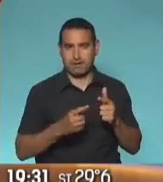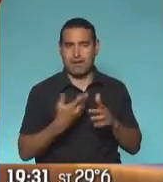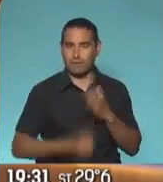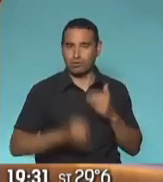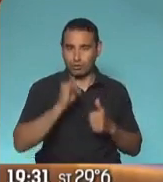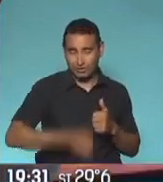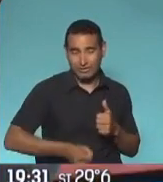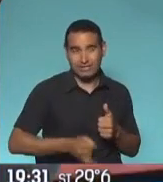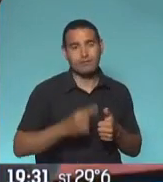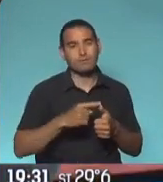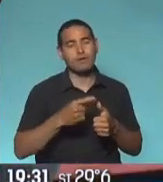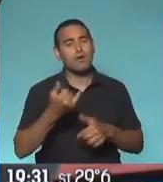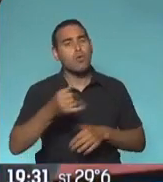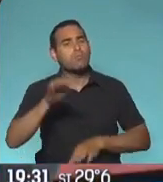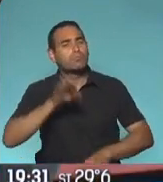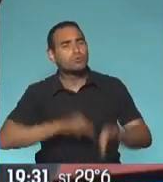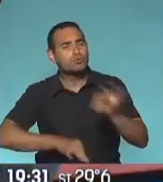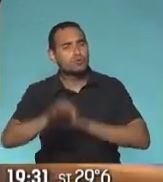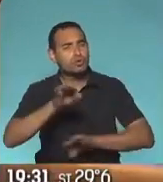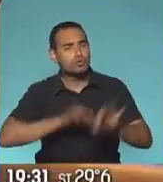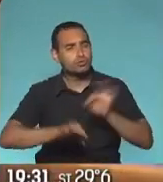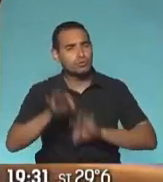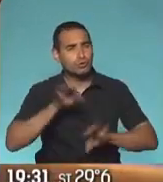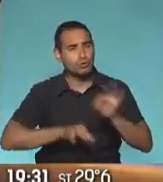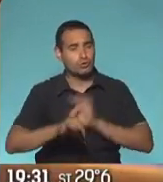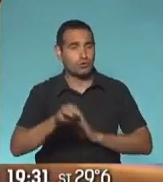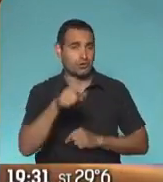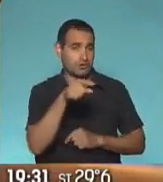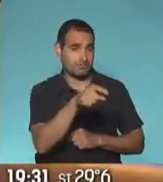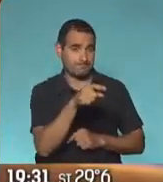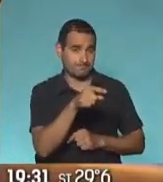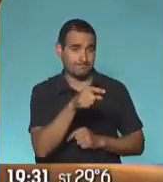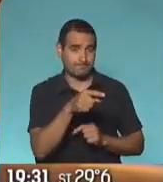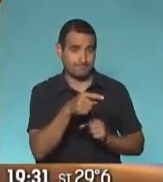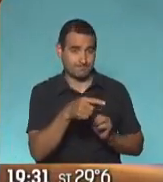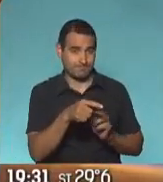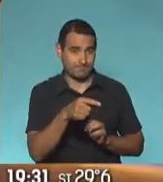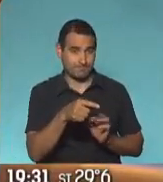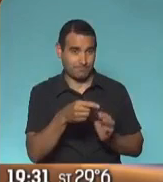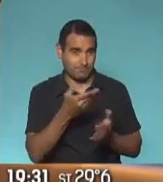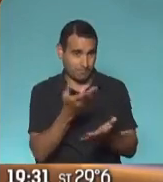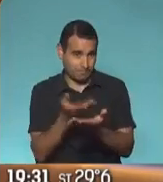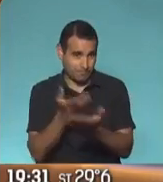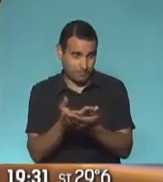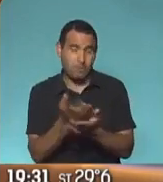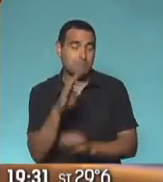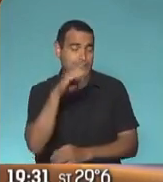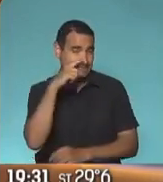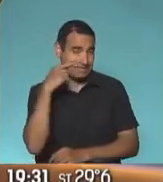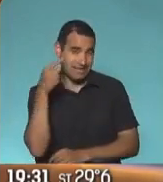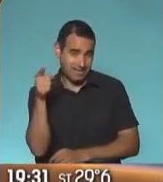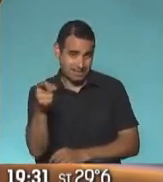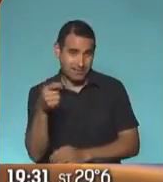inicio. Un proyecto como el que está proponiendo el